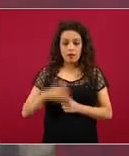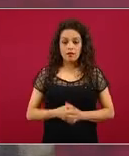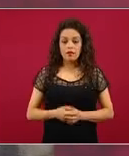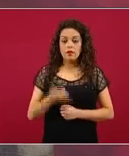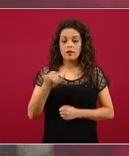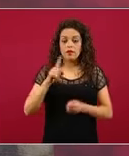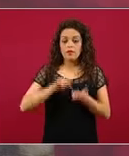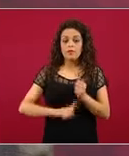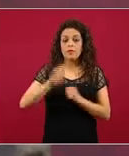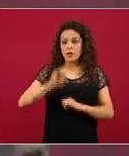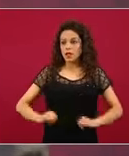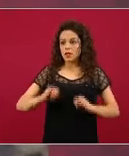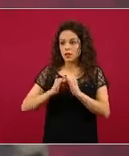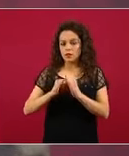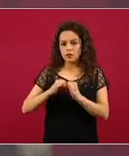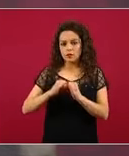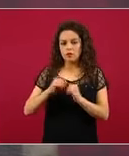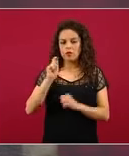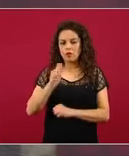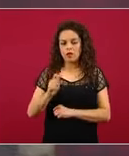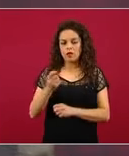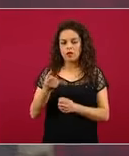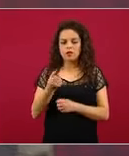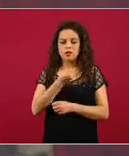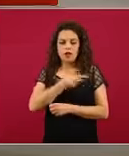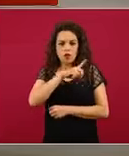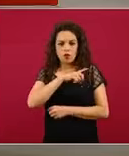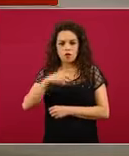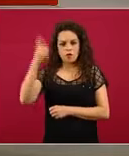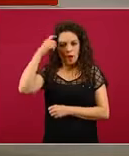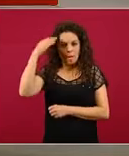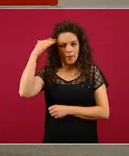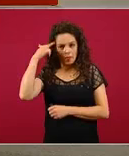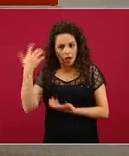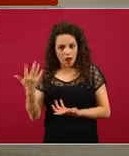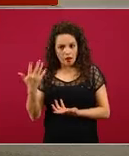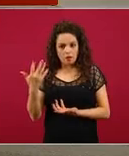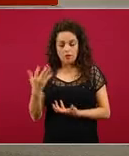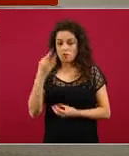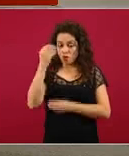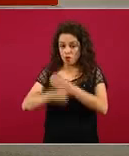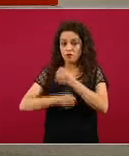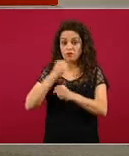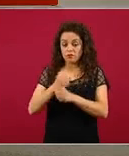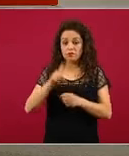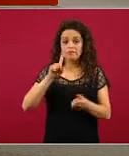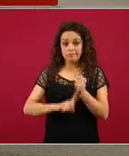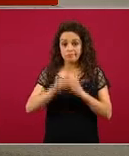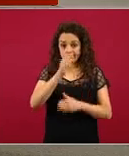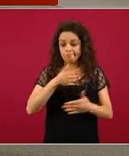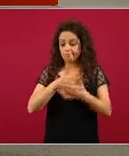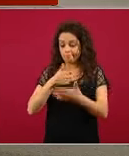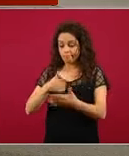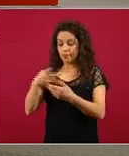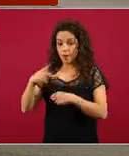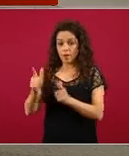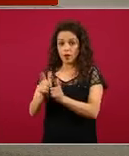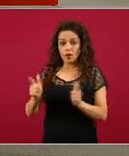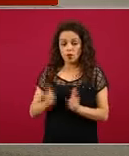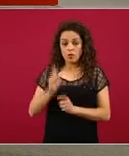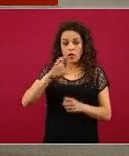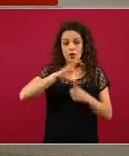salud mental en México por muchas décadas han sido limitados, aún para las condiciones ordinarias, y nuestro grupo de la Comisión